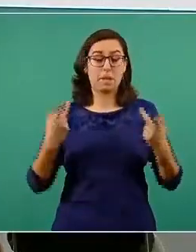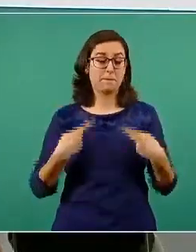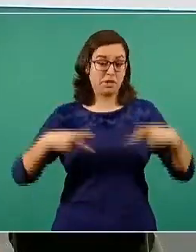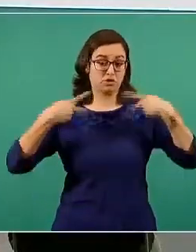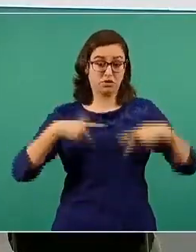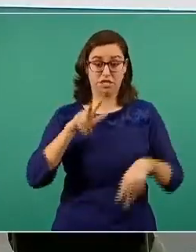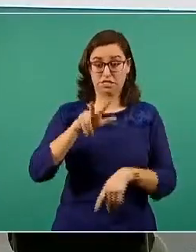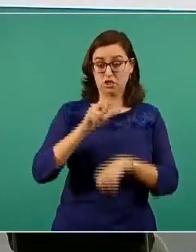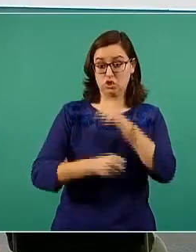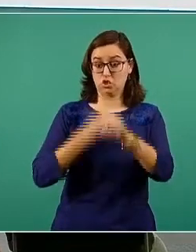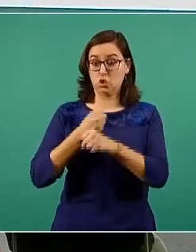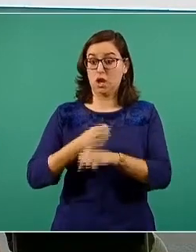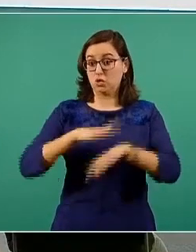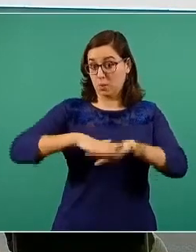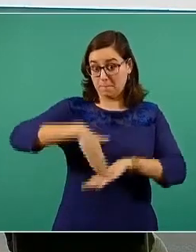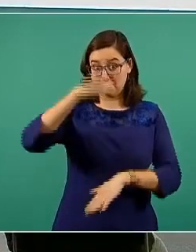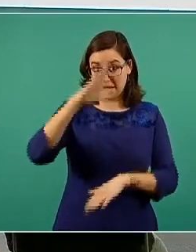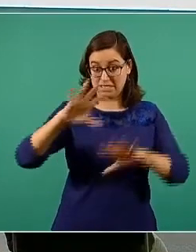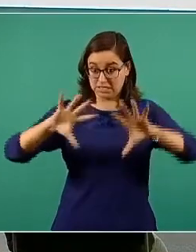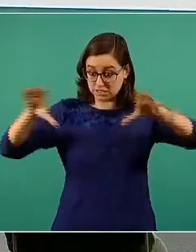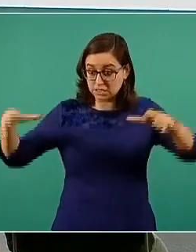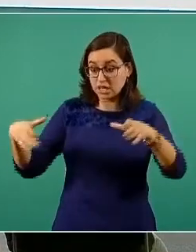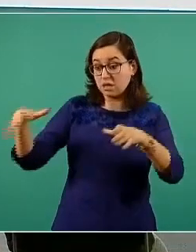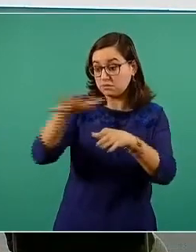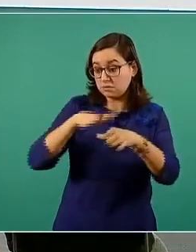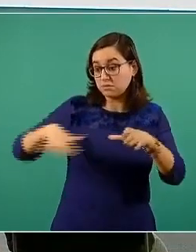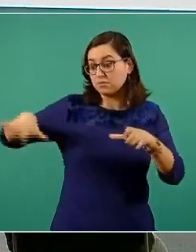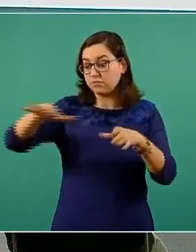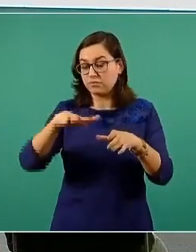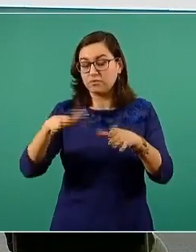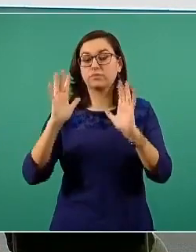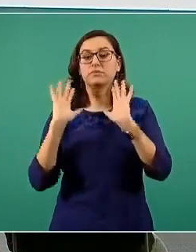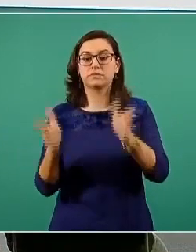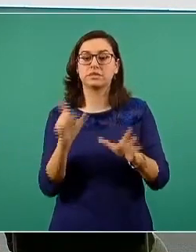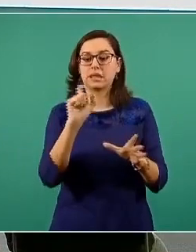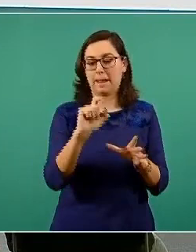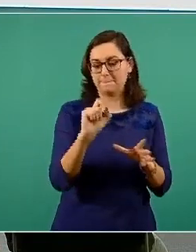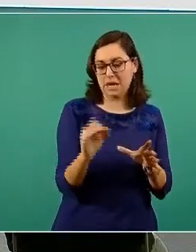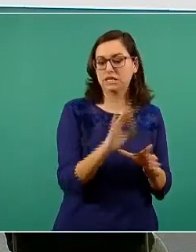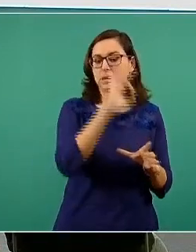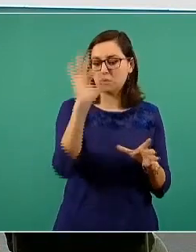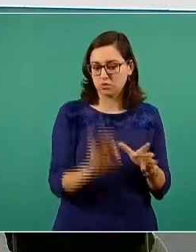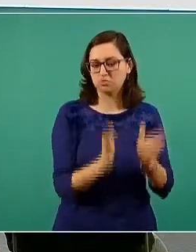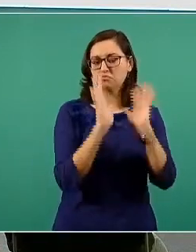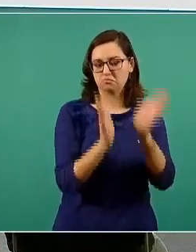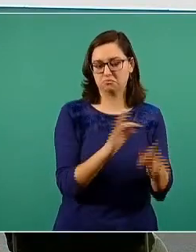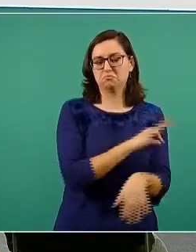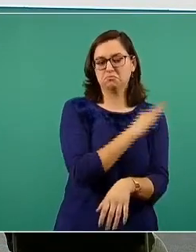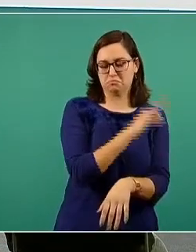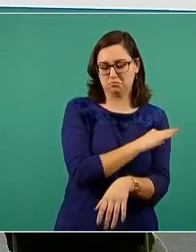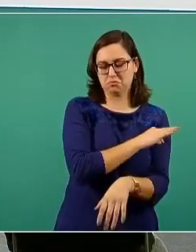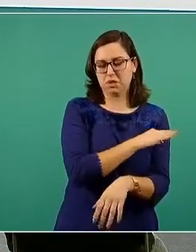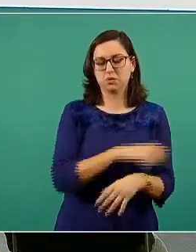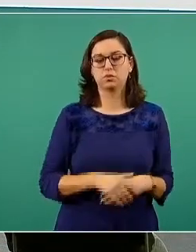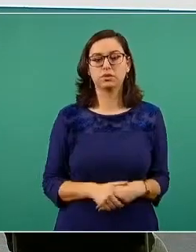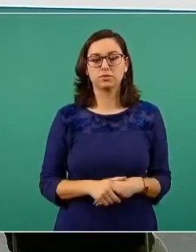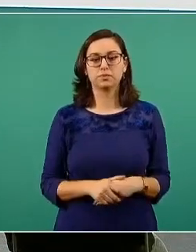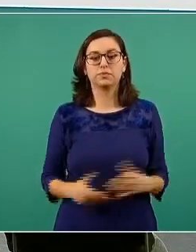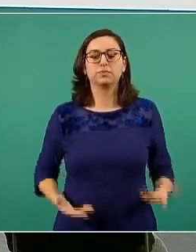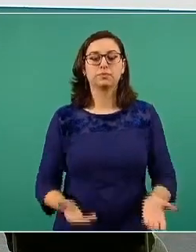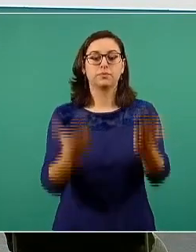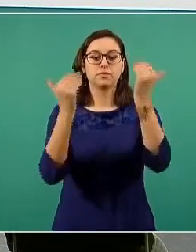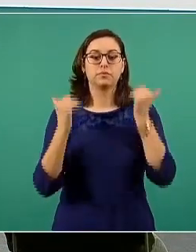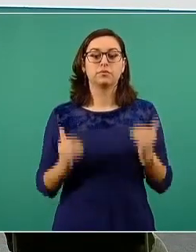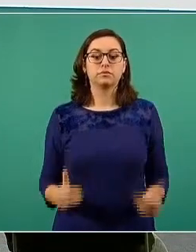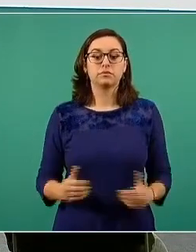años o de 18 y más años, es 1/5 de la población adulta, las que están ya vacunadas. Por favor, la